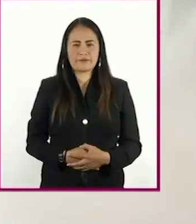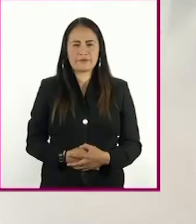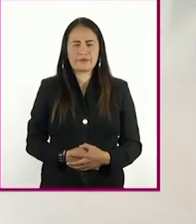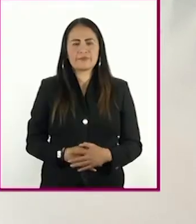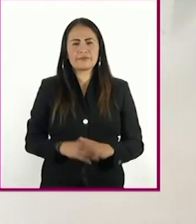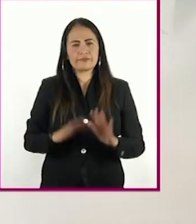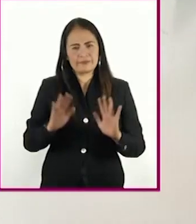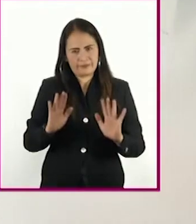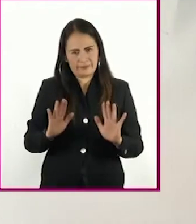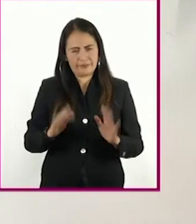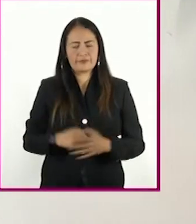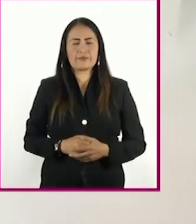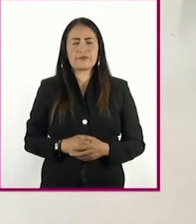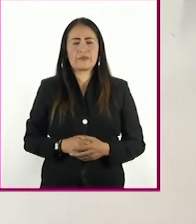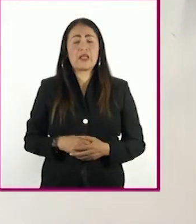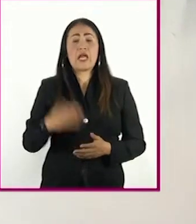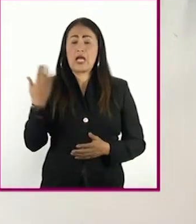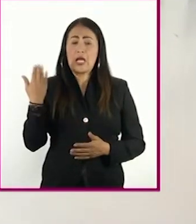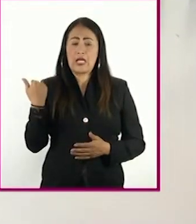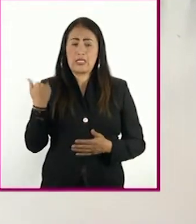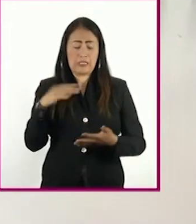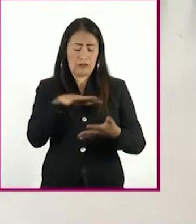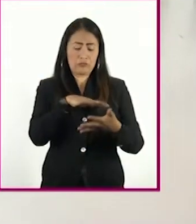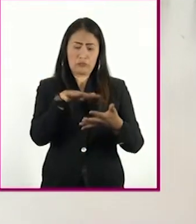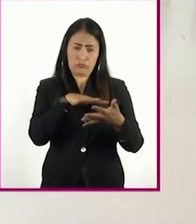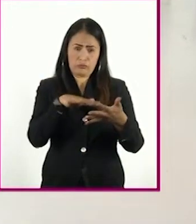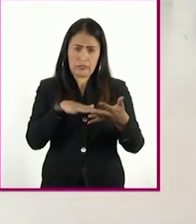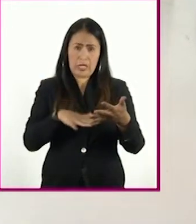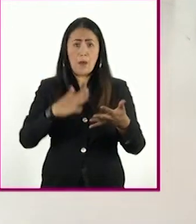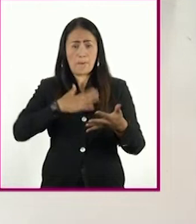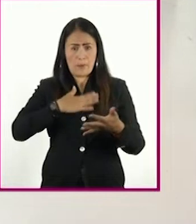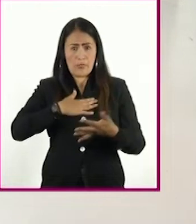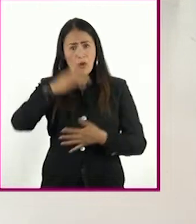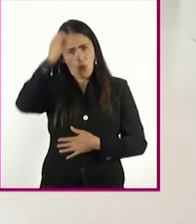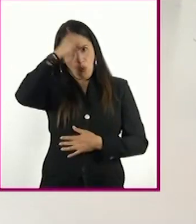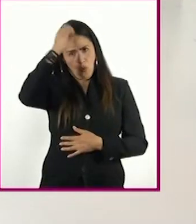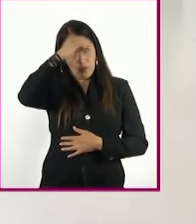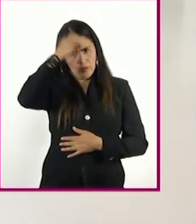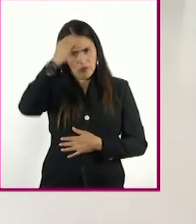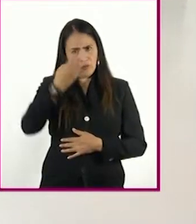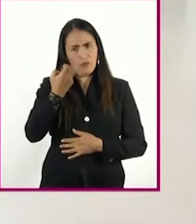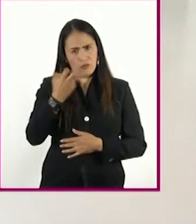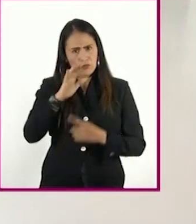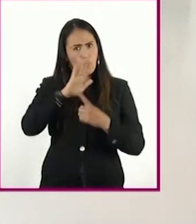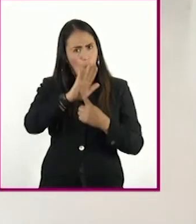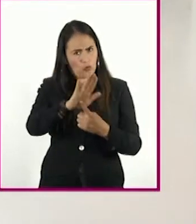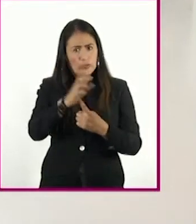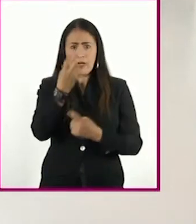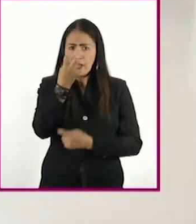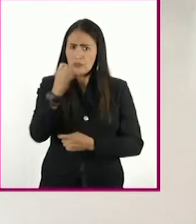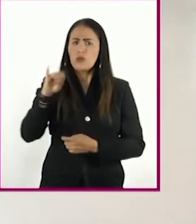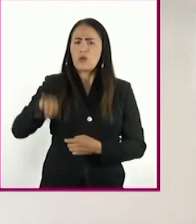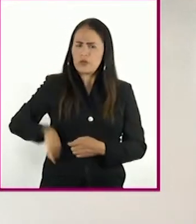Bueno, pues después de escuchar el texto me atreveré a opinar y debo decir que me pareció muy